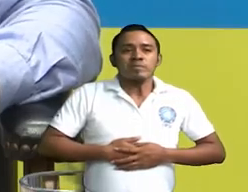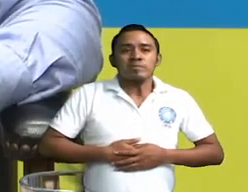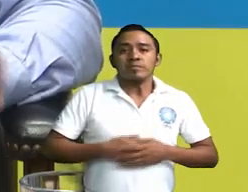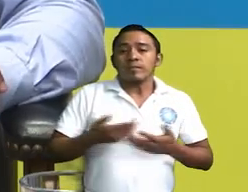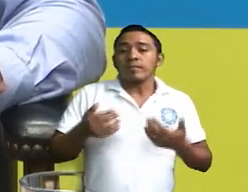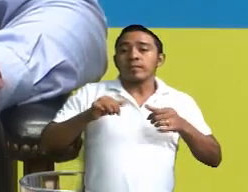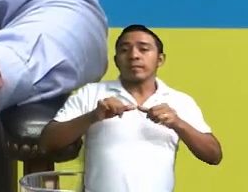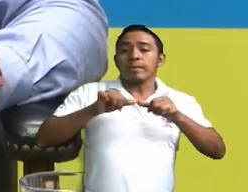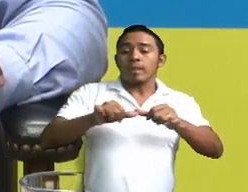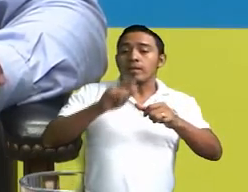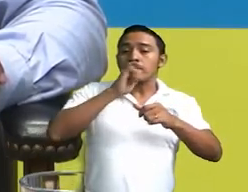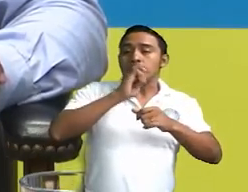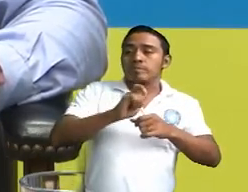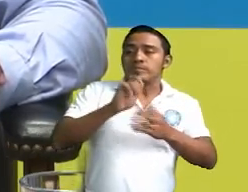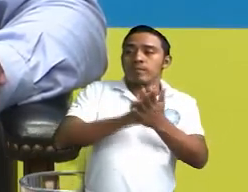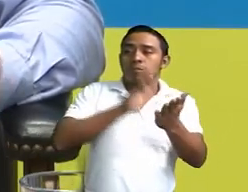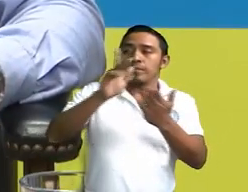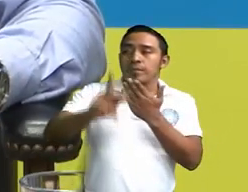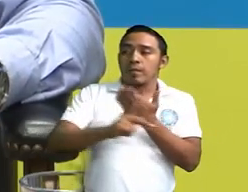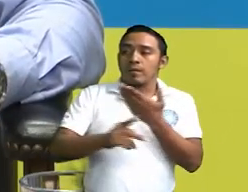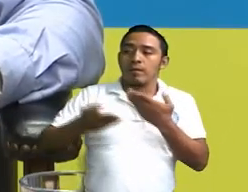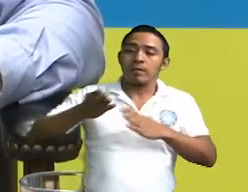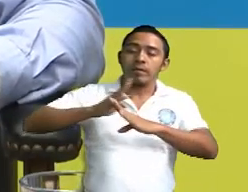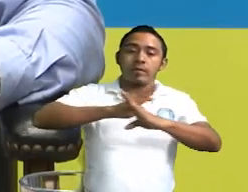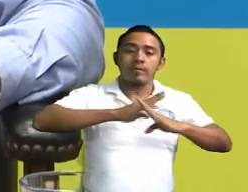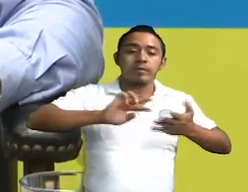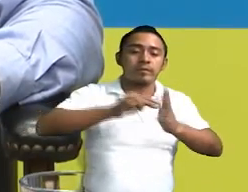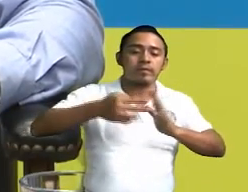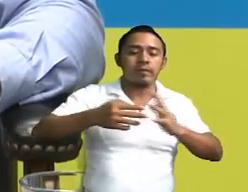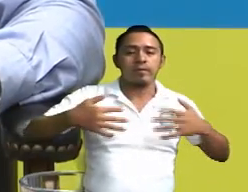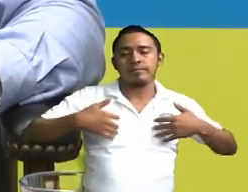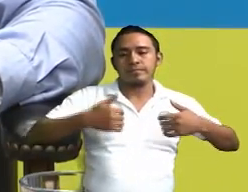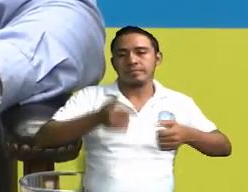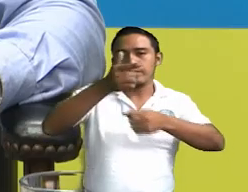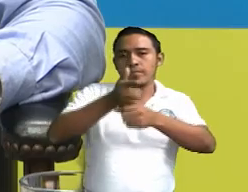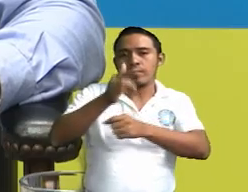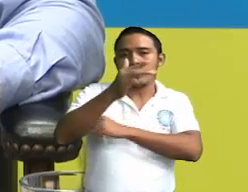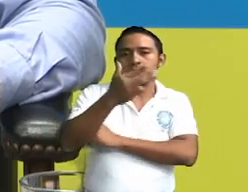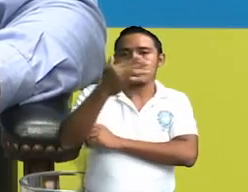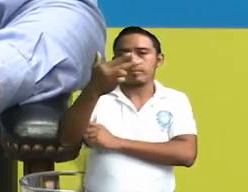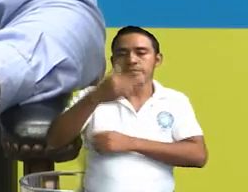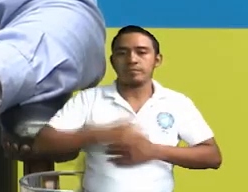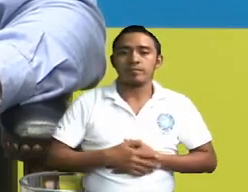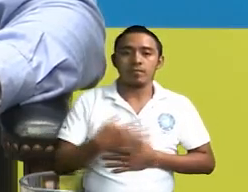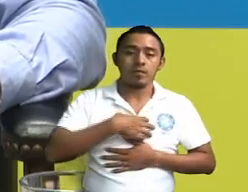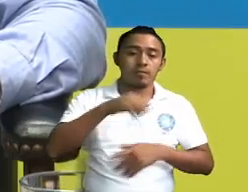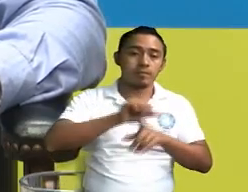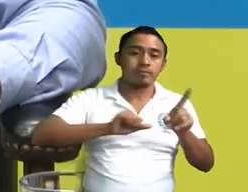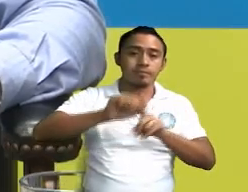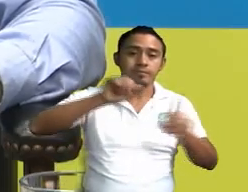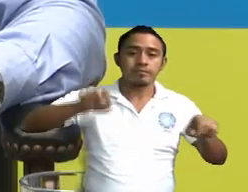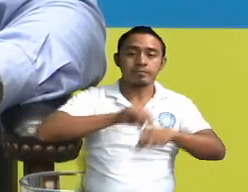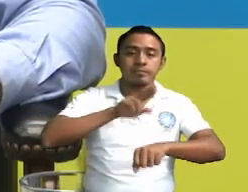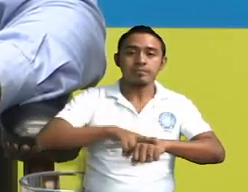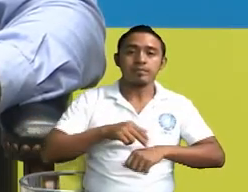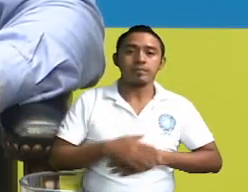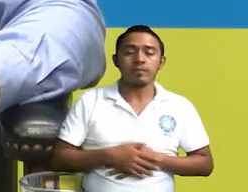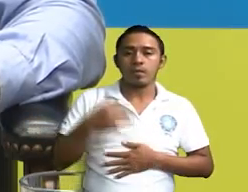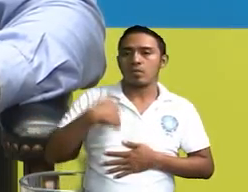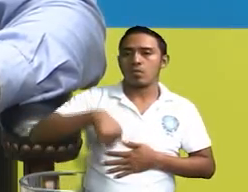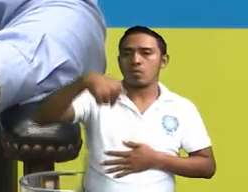Estamos de regreso en su gustado programa Prevenir de Salud a través de la frecuencia del canal 98, el canal parlamentario, el canal de la Asamblea Nacional.